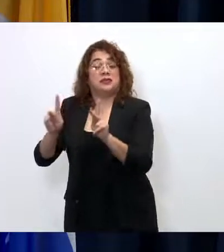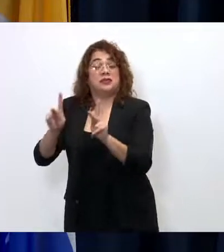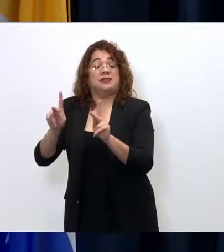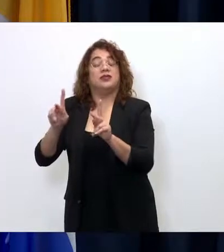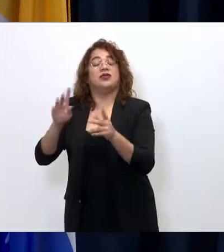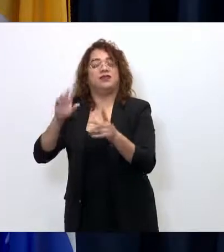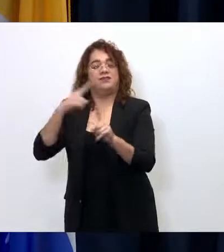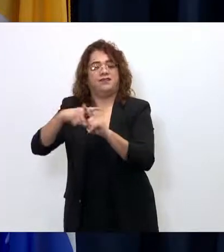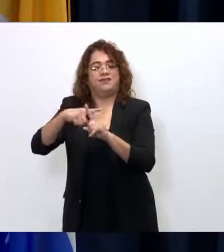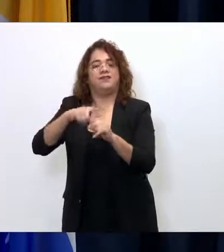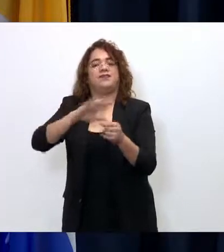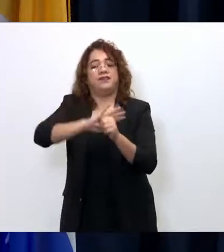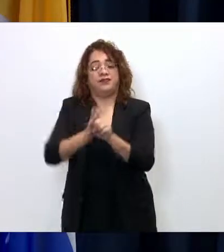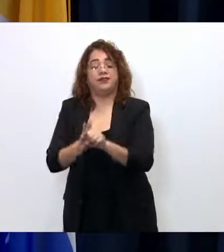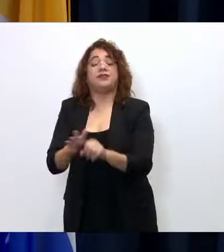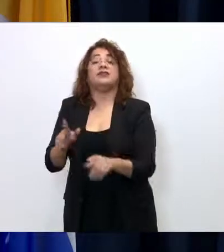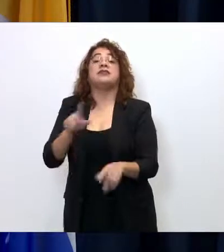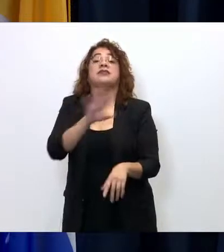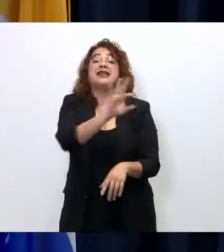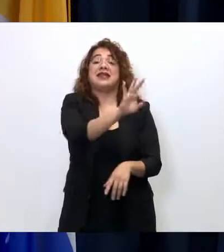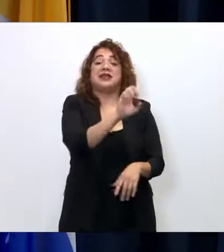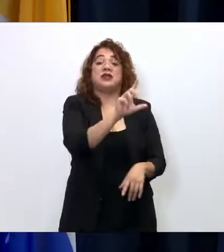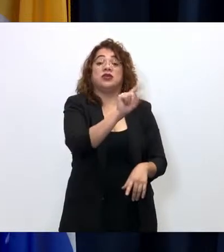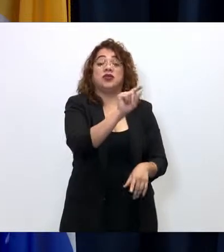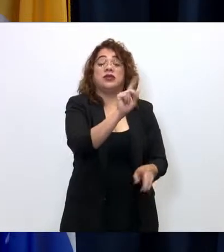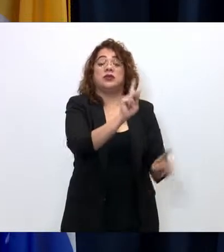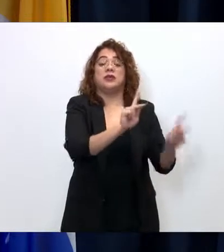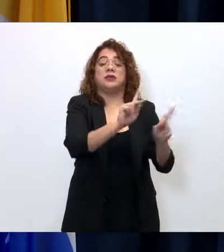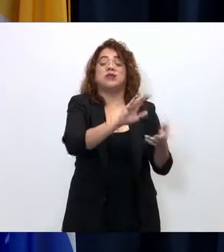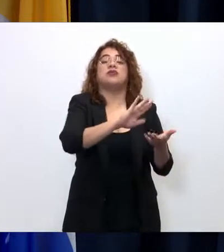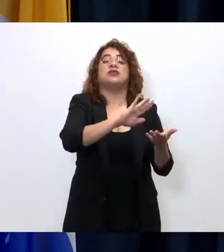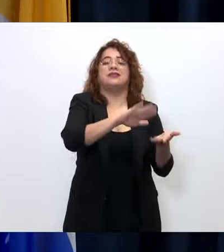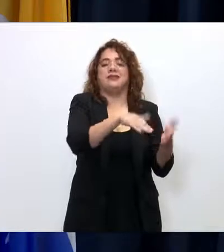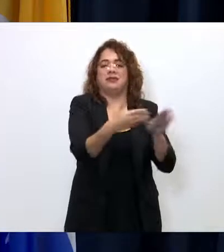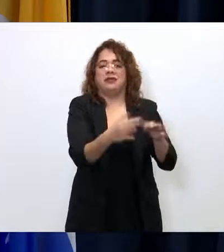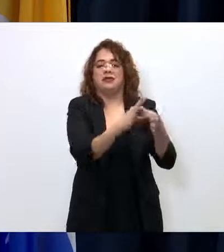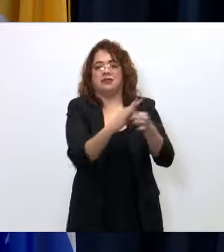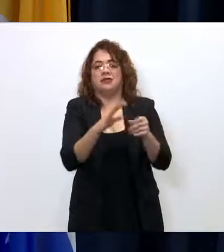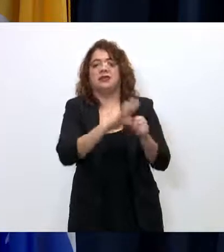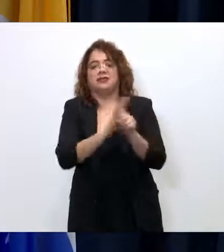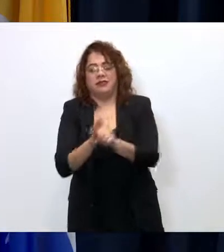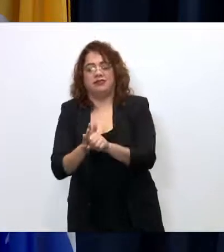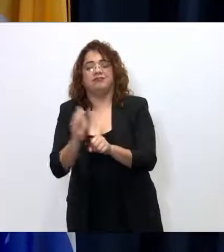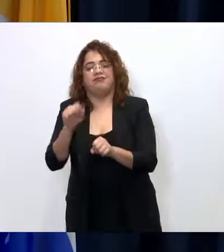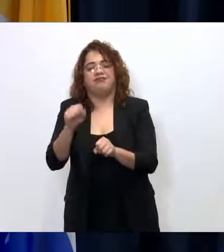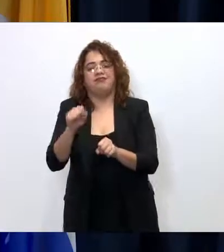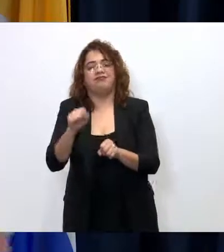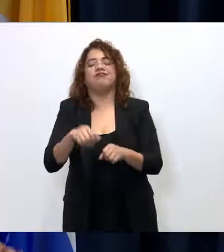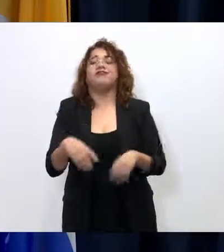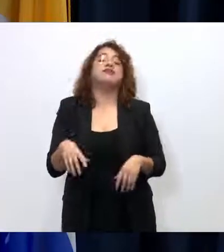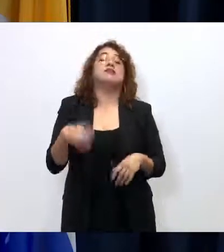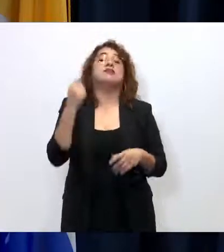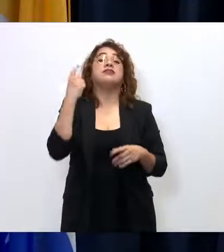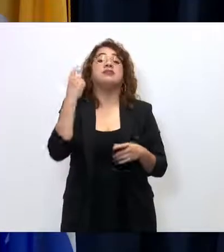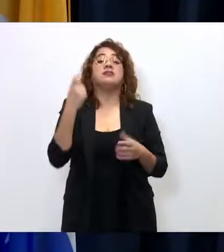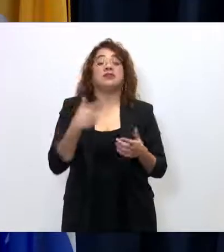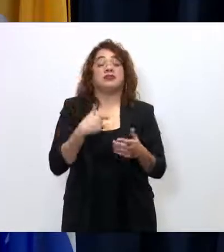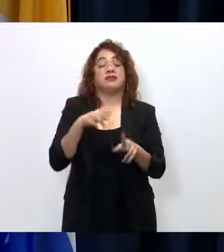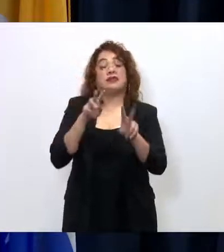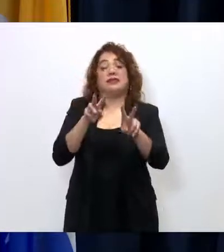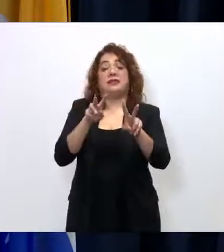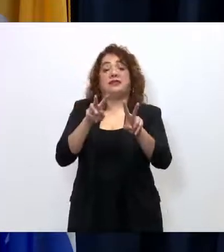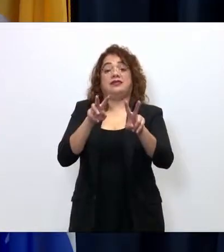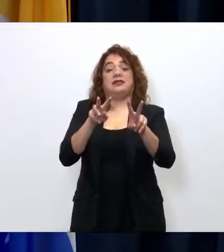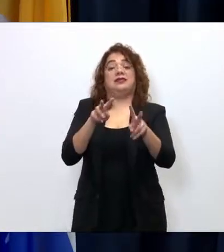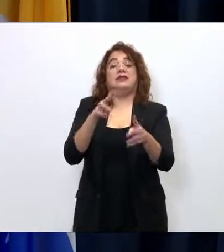el Estado anunció que si continuamos en nuestro camino de progreso contra COVID-19, podemos esperar la reapertura completa de